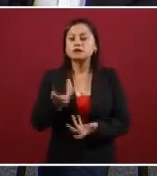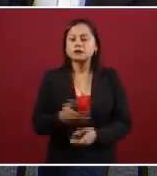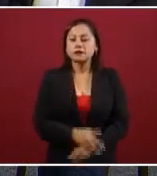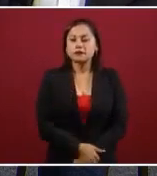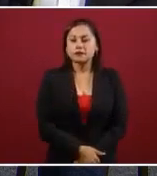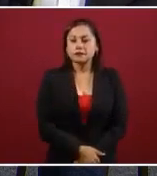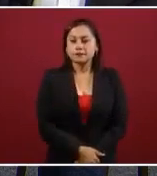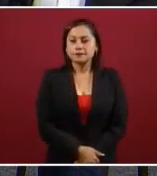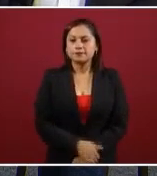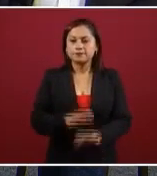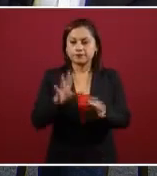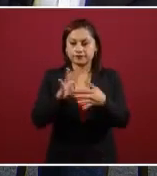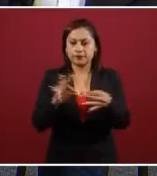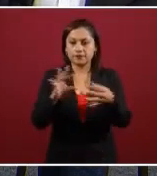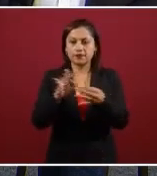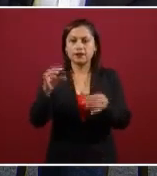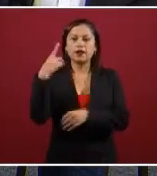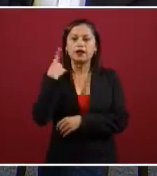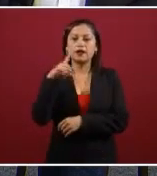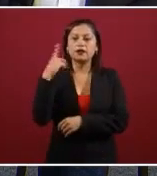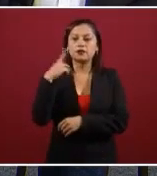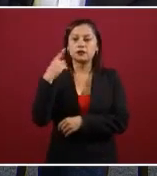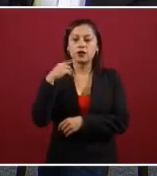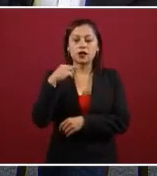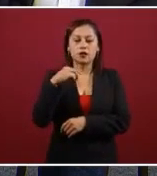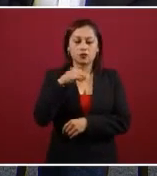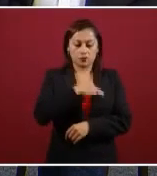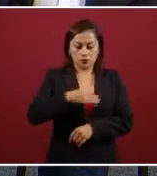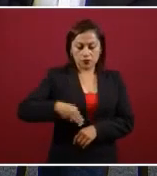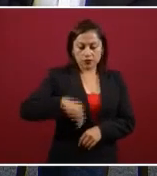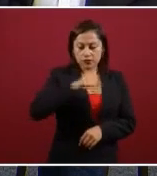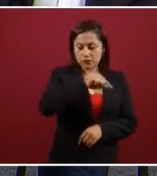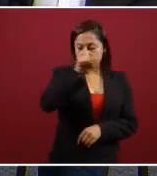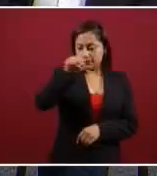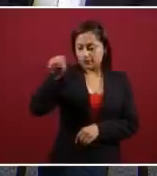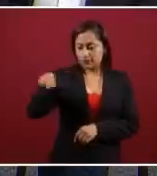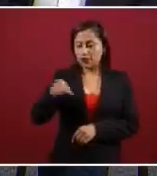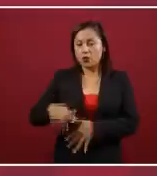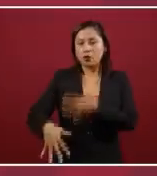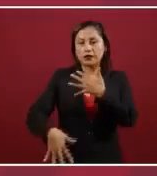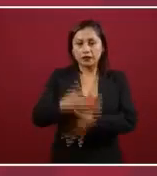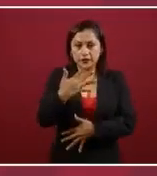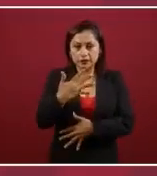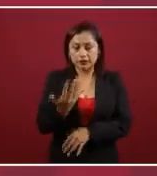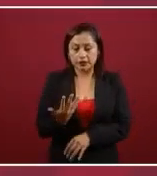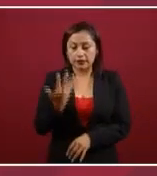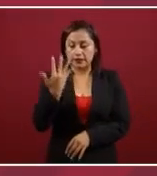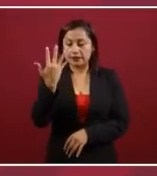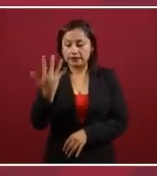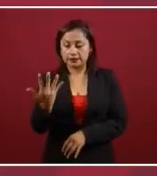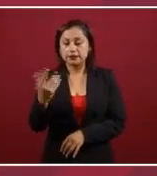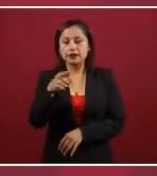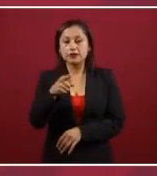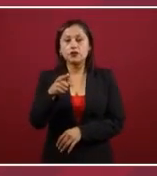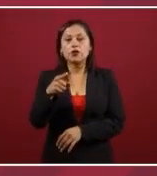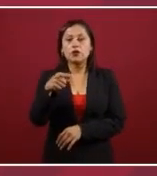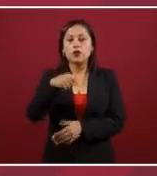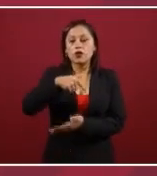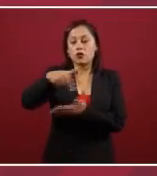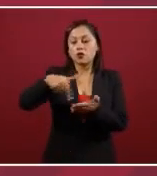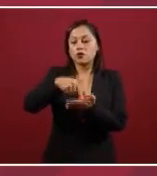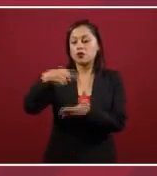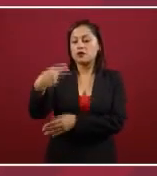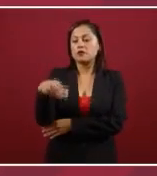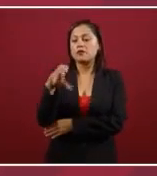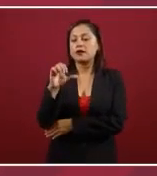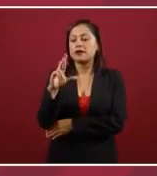Comentar que en Durango estamos trabajando en 15 municipios y 5 municipios son de la zona de las Quebradas. La zona de las